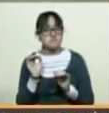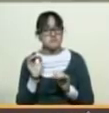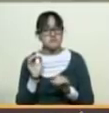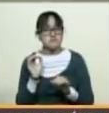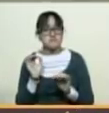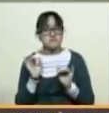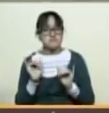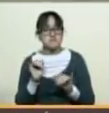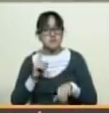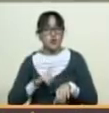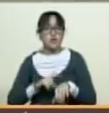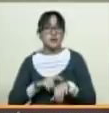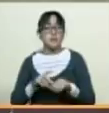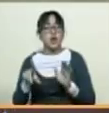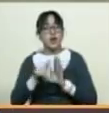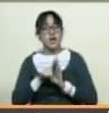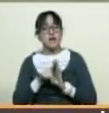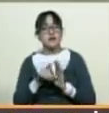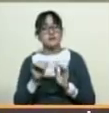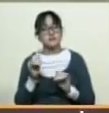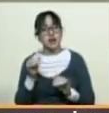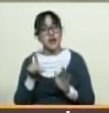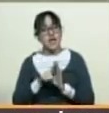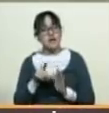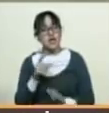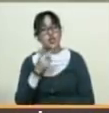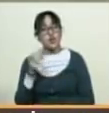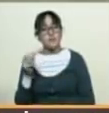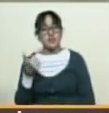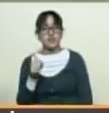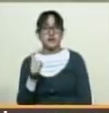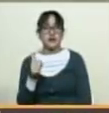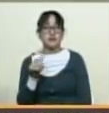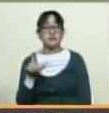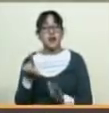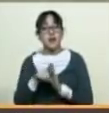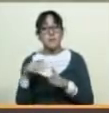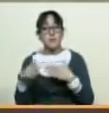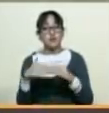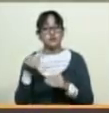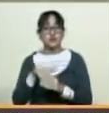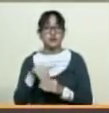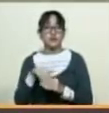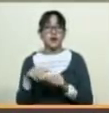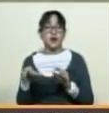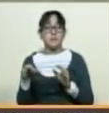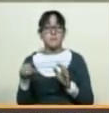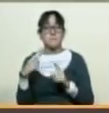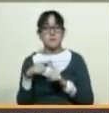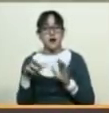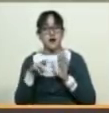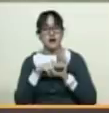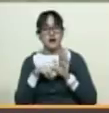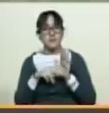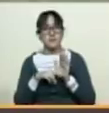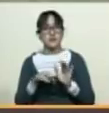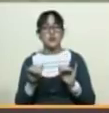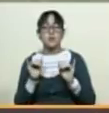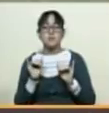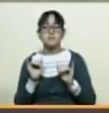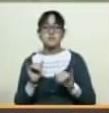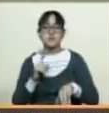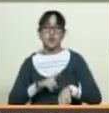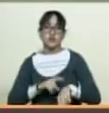la ley. La ley es del 2010, si mal no recuerdo. Esta ley de los procesos electorales y el reglamento tiene el mismo